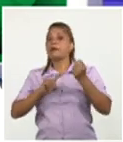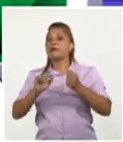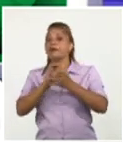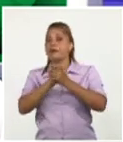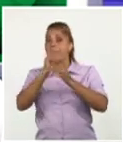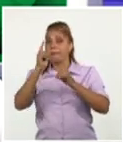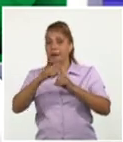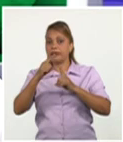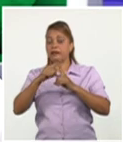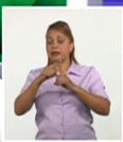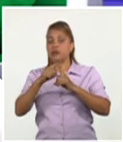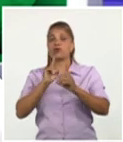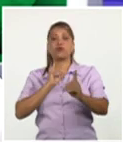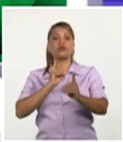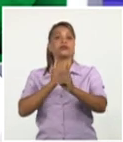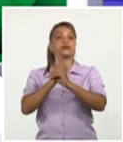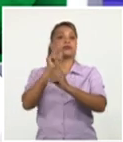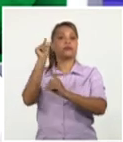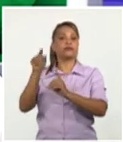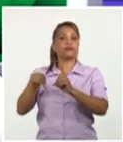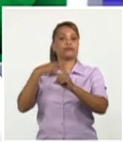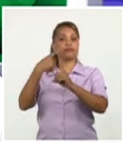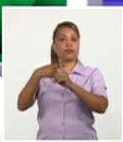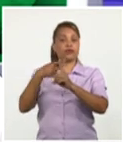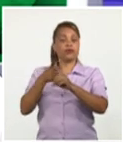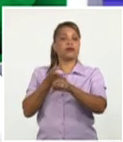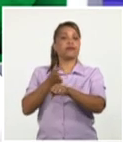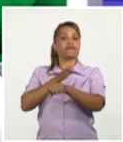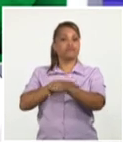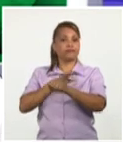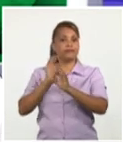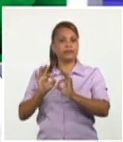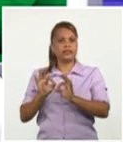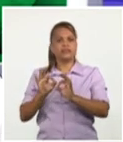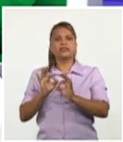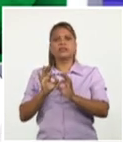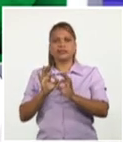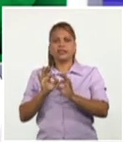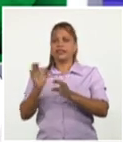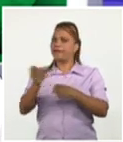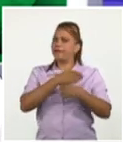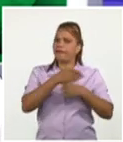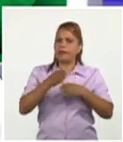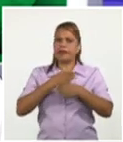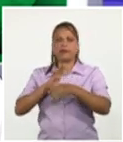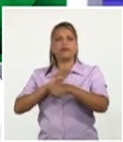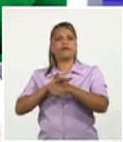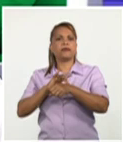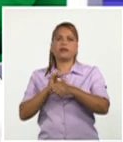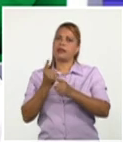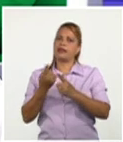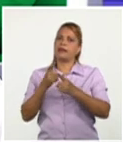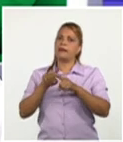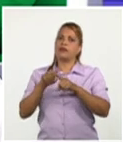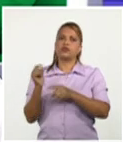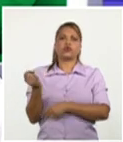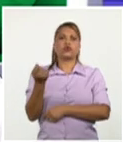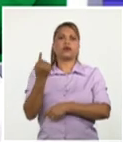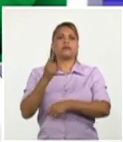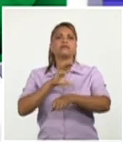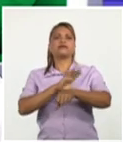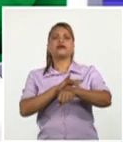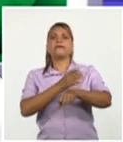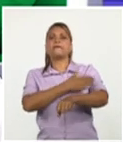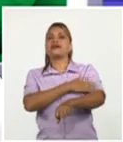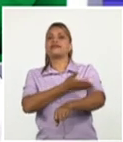ya diagnosticado previamente y que sí como comorbilidad solo tenía hipertensión arterial.